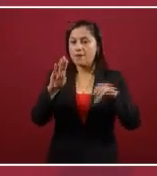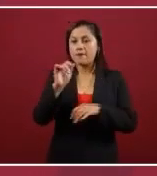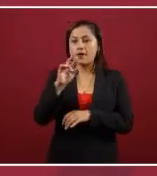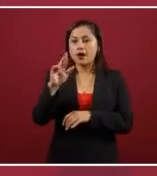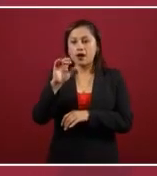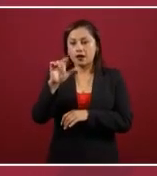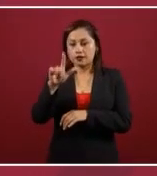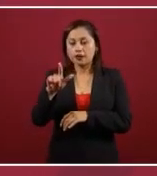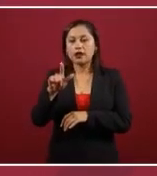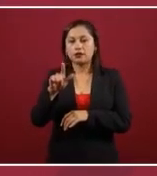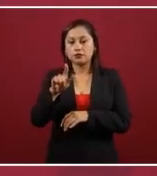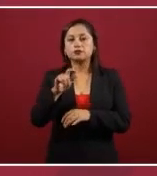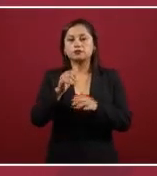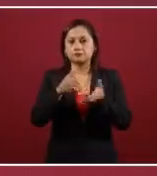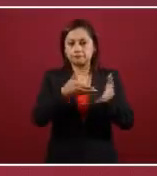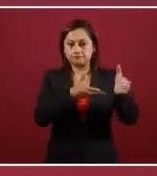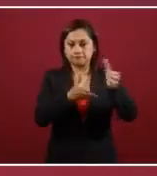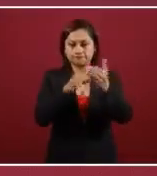Estamos invirtiendo,